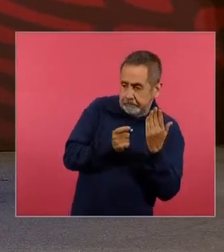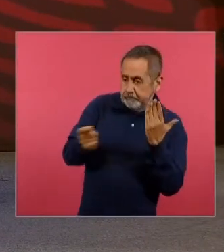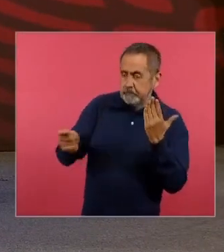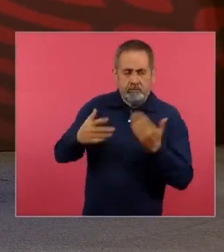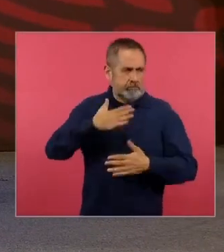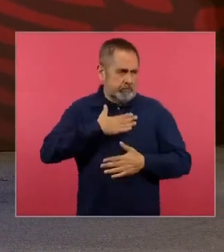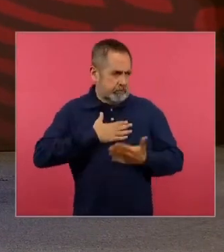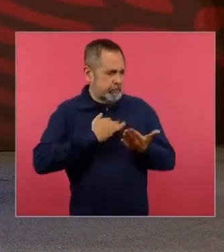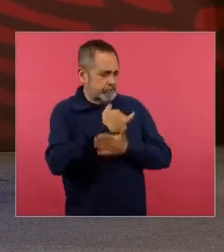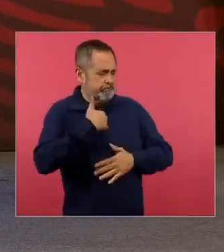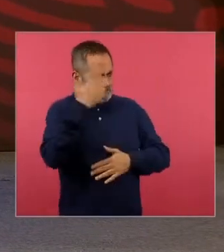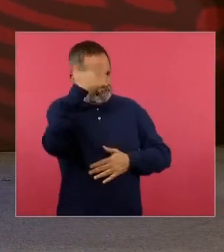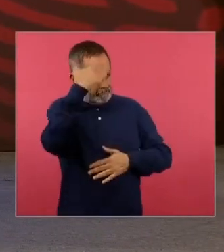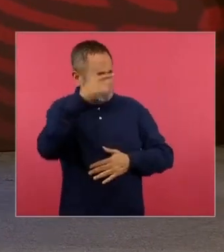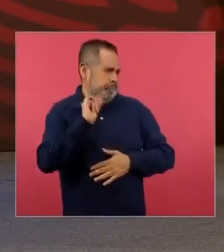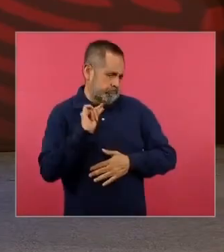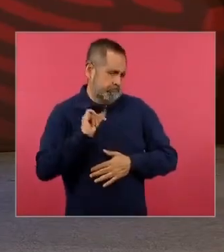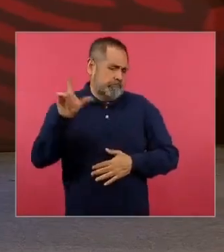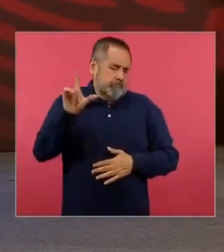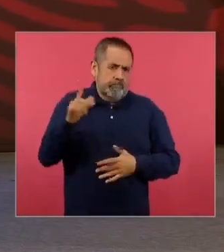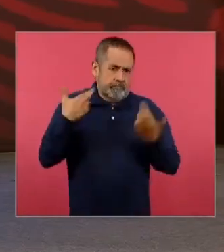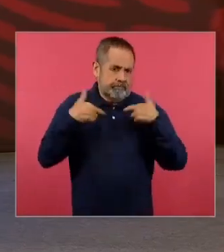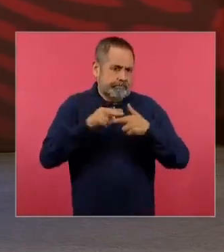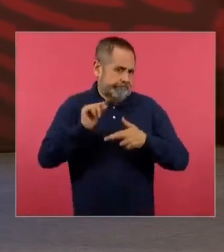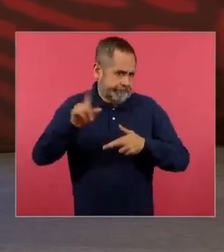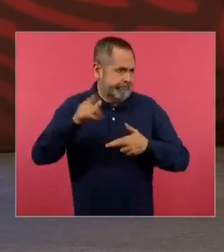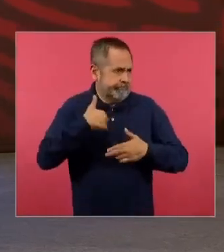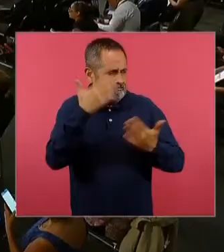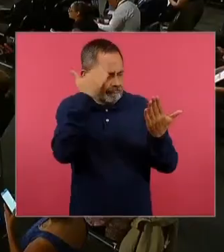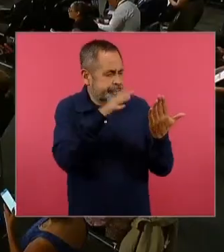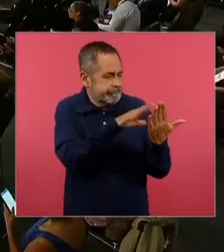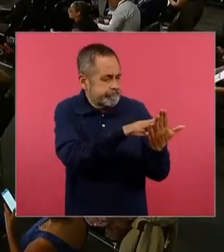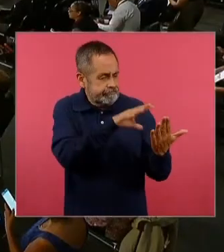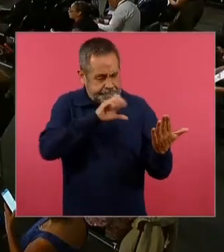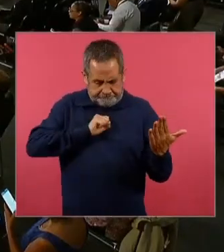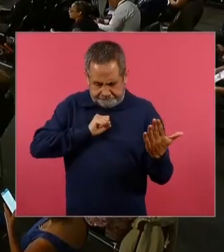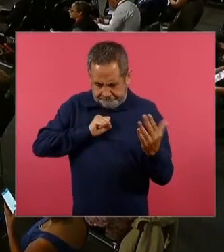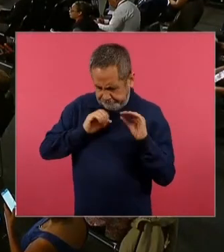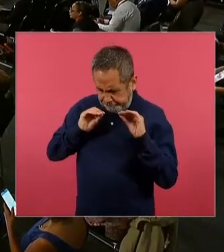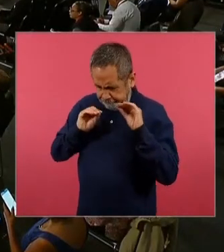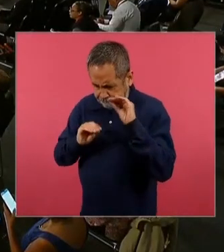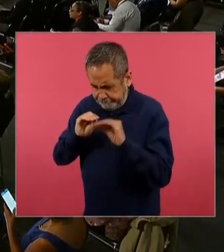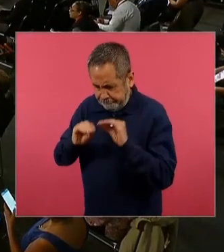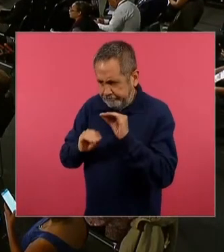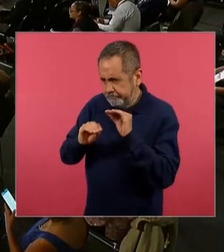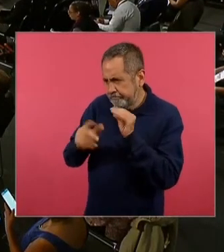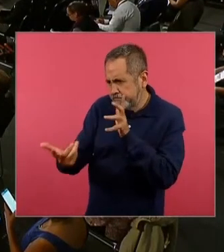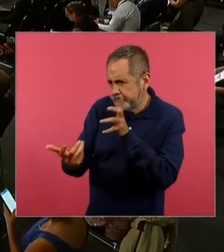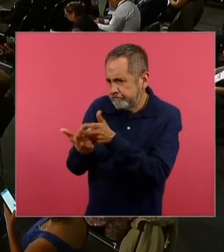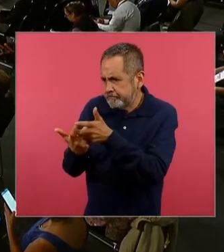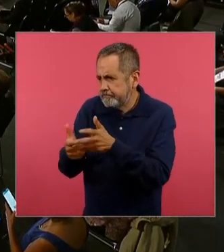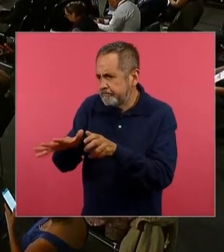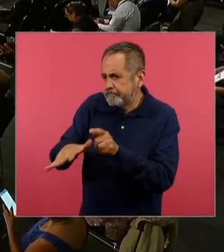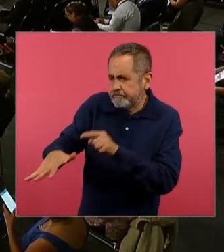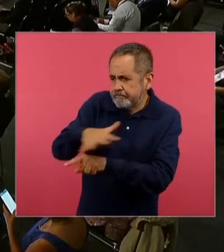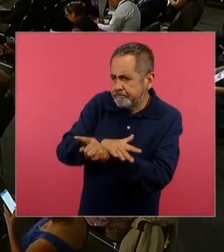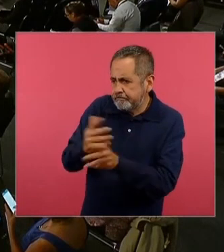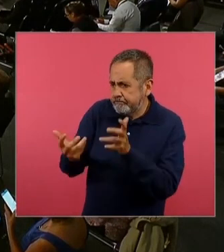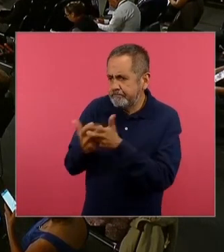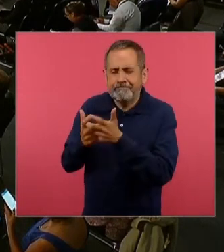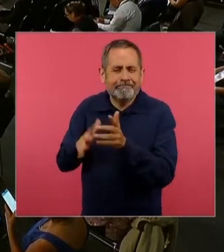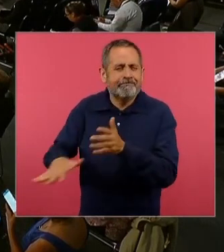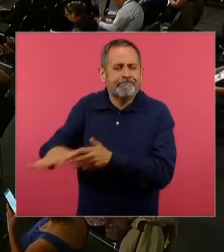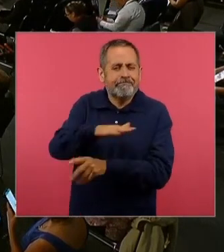profesional, para que ellos puedan determinar esos contenidos, cómo los aplico a mi región. Y no solo a mi